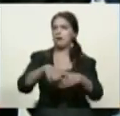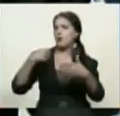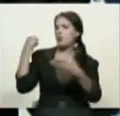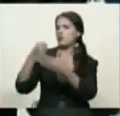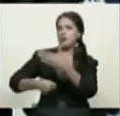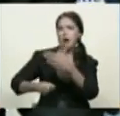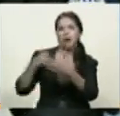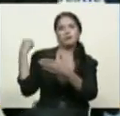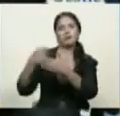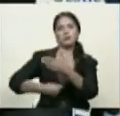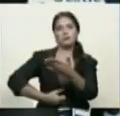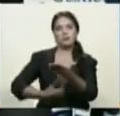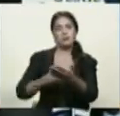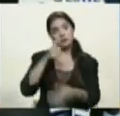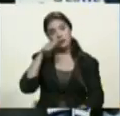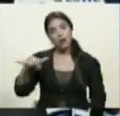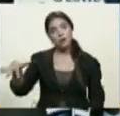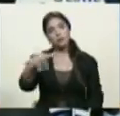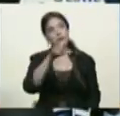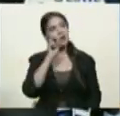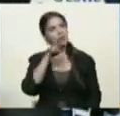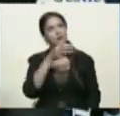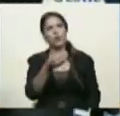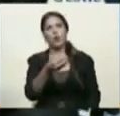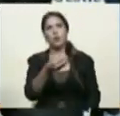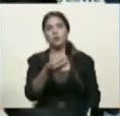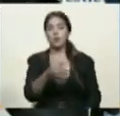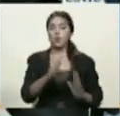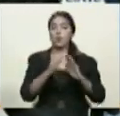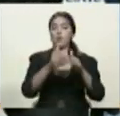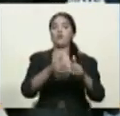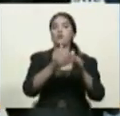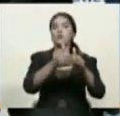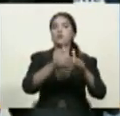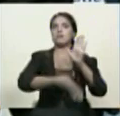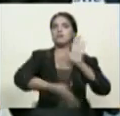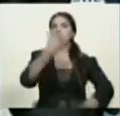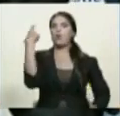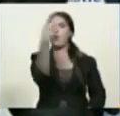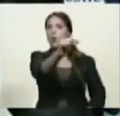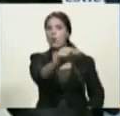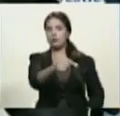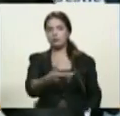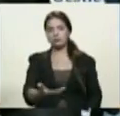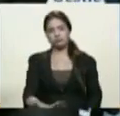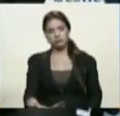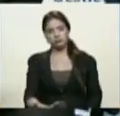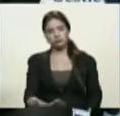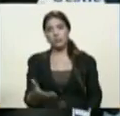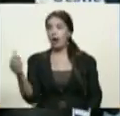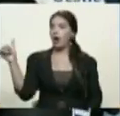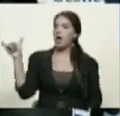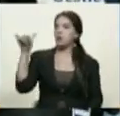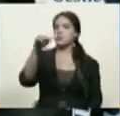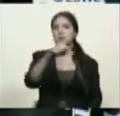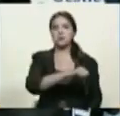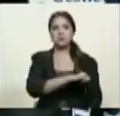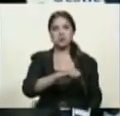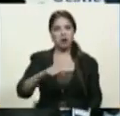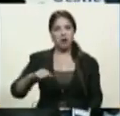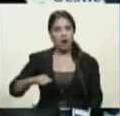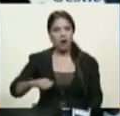y el pueblo la vio fue en un yate huyendo en aviones privados